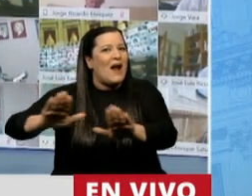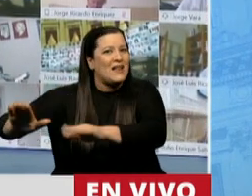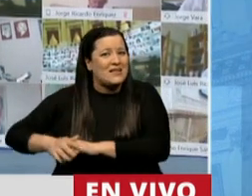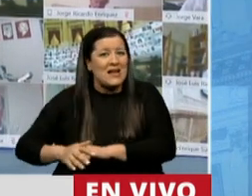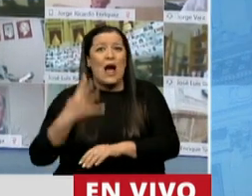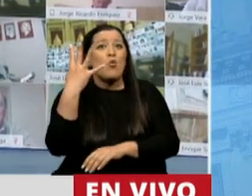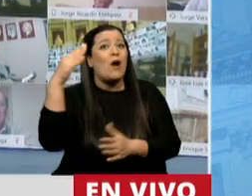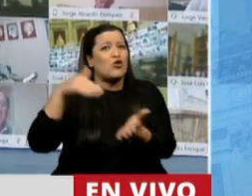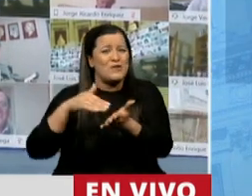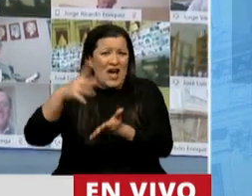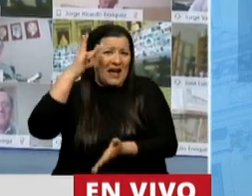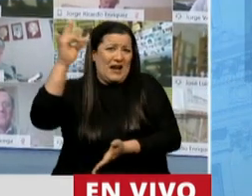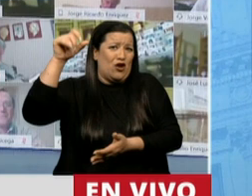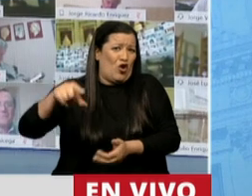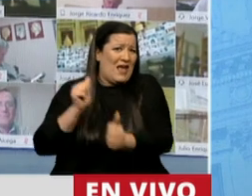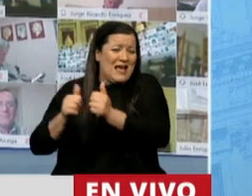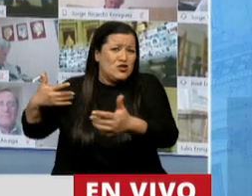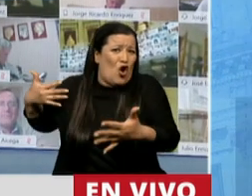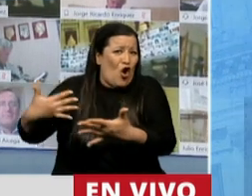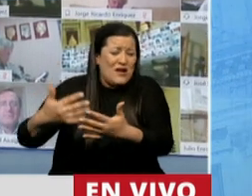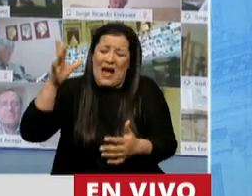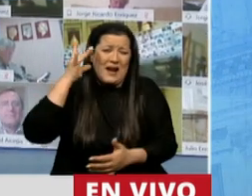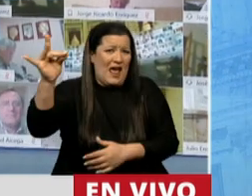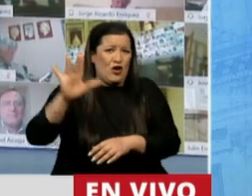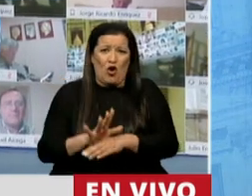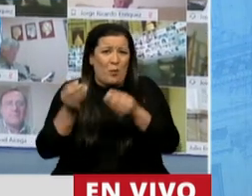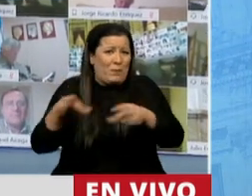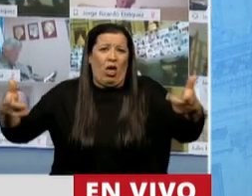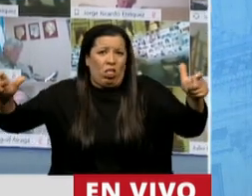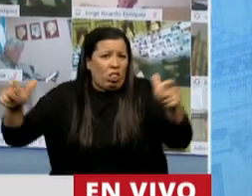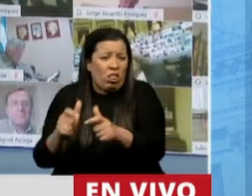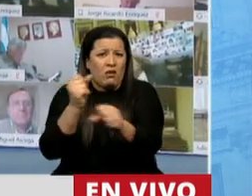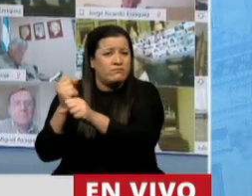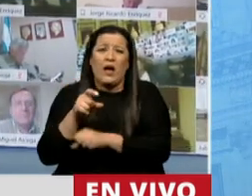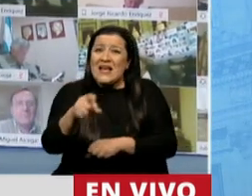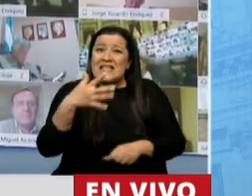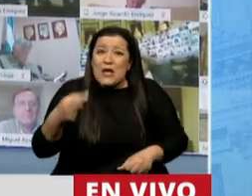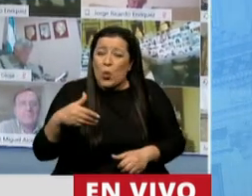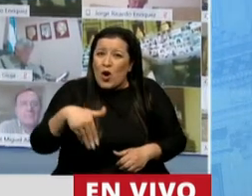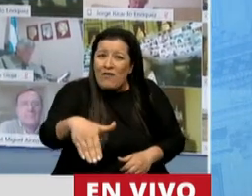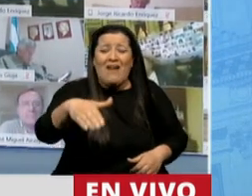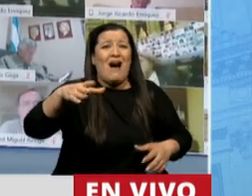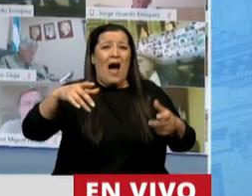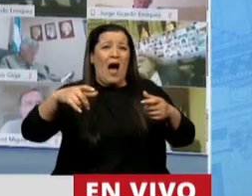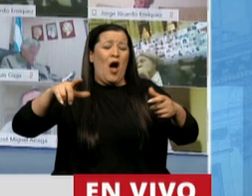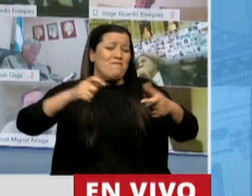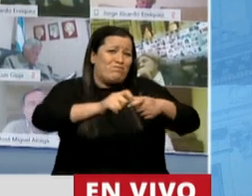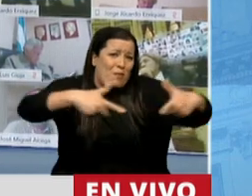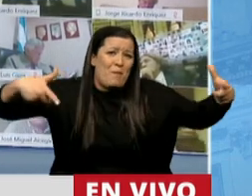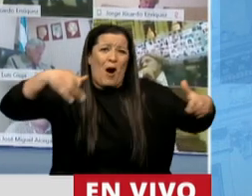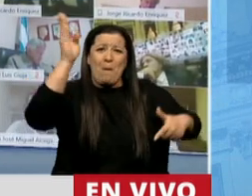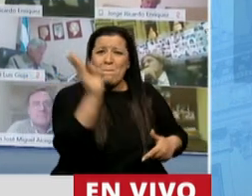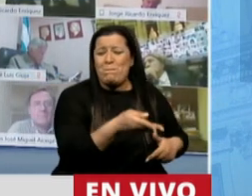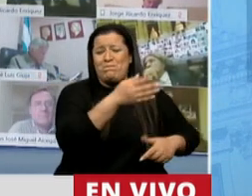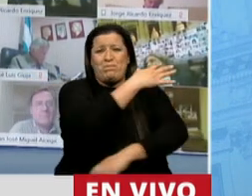millones récord de la historia nacional muchachos van a batir los récord de pobreza de indigencia y de desocupación